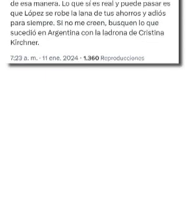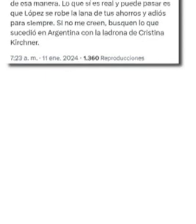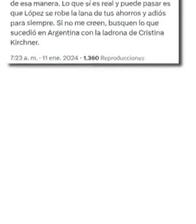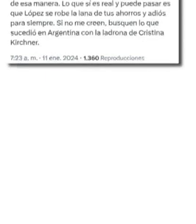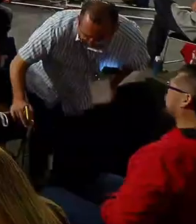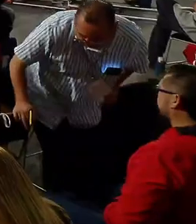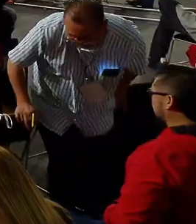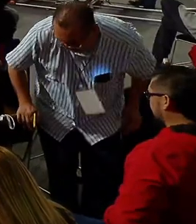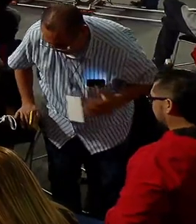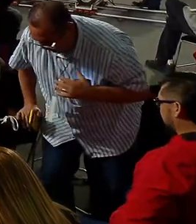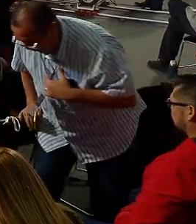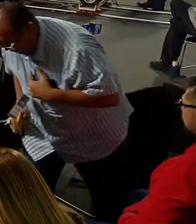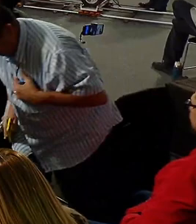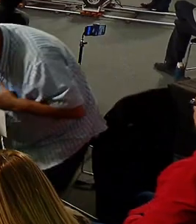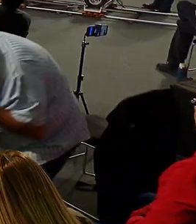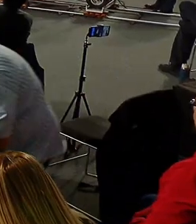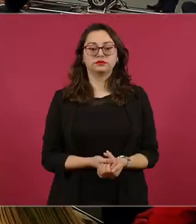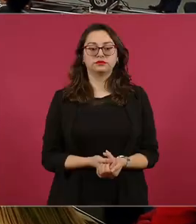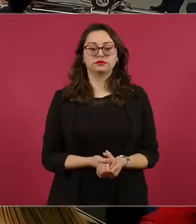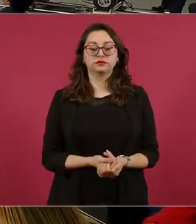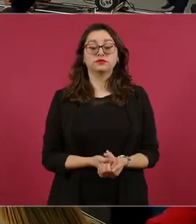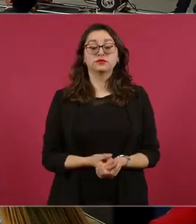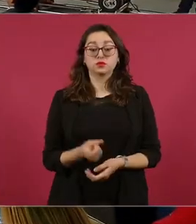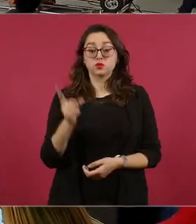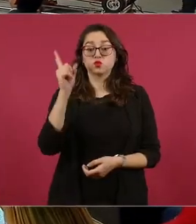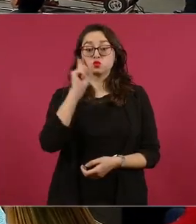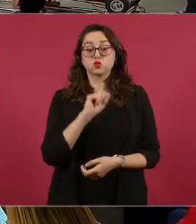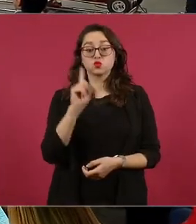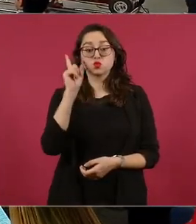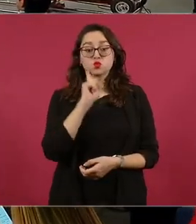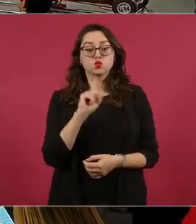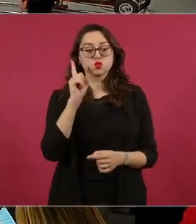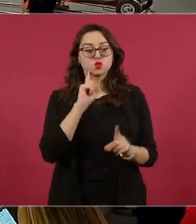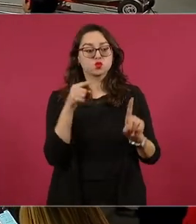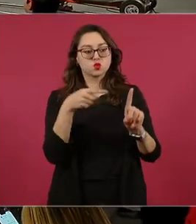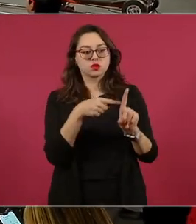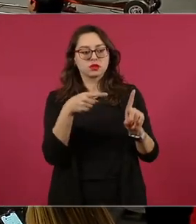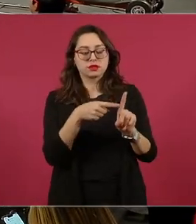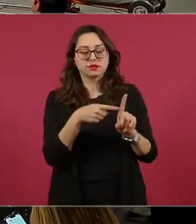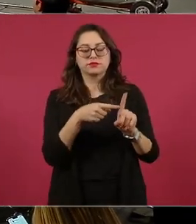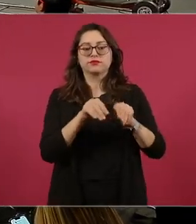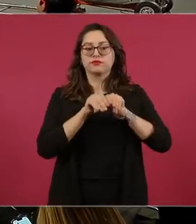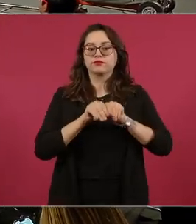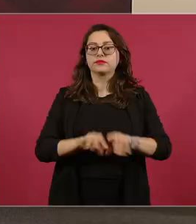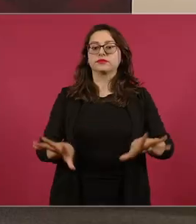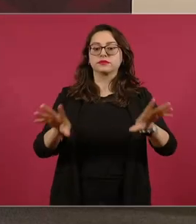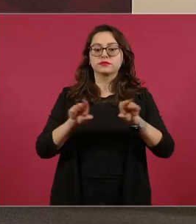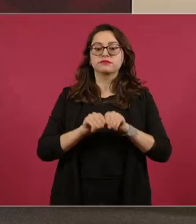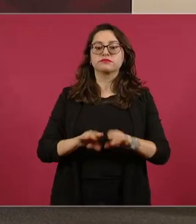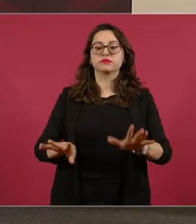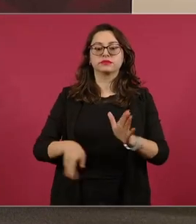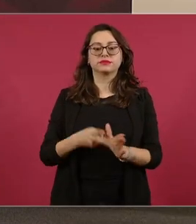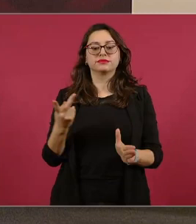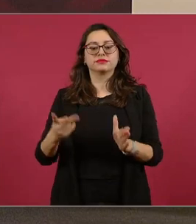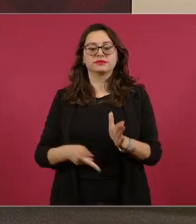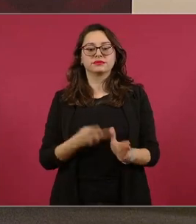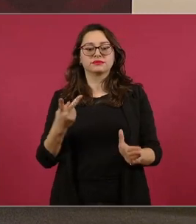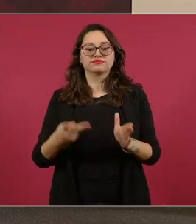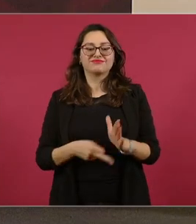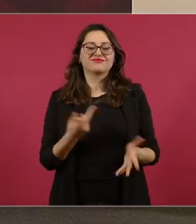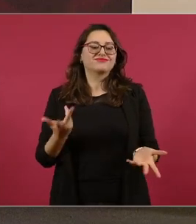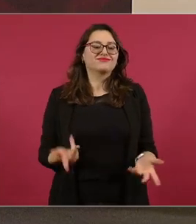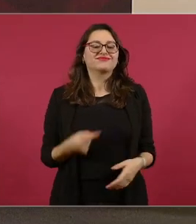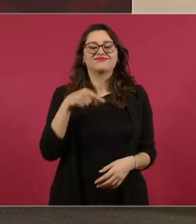Sí, es que es toda una estrategia de la, este es Claudio